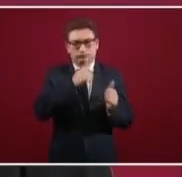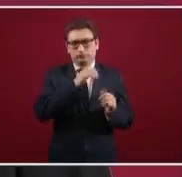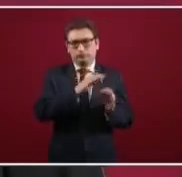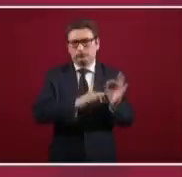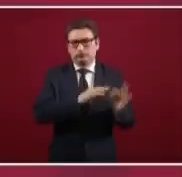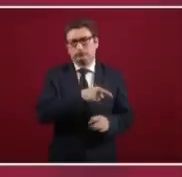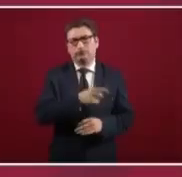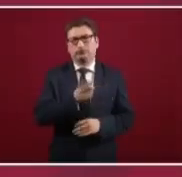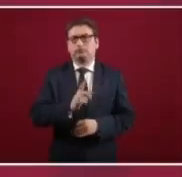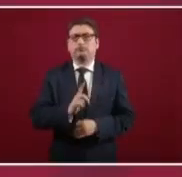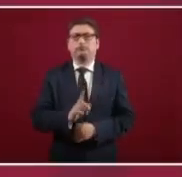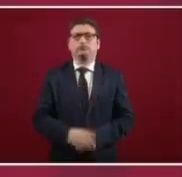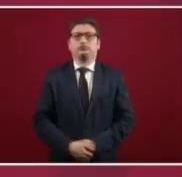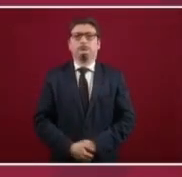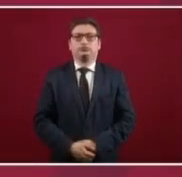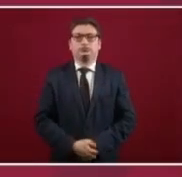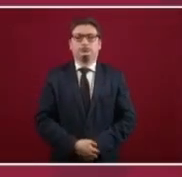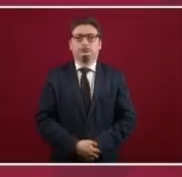cuándo